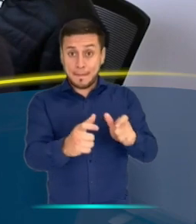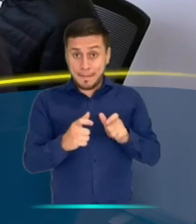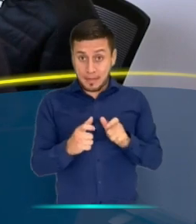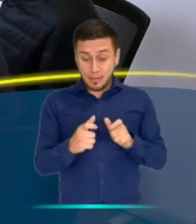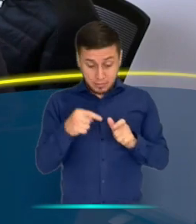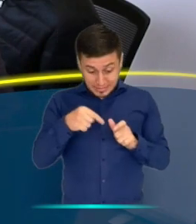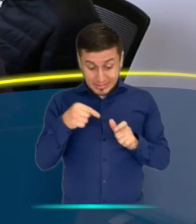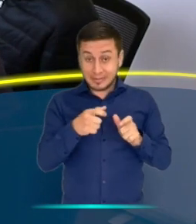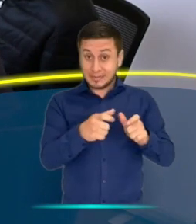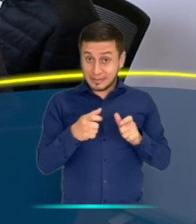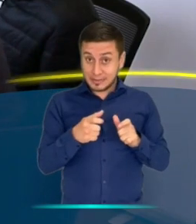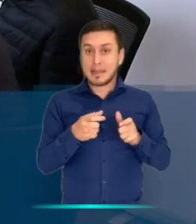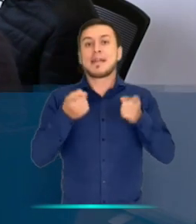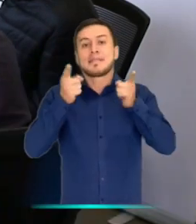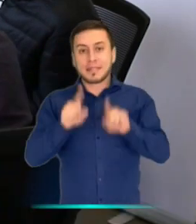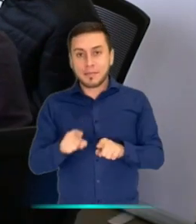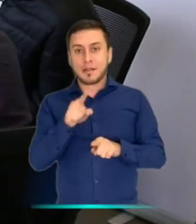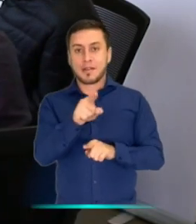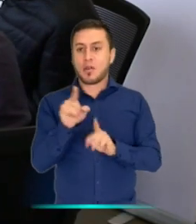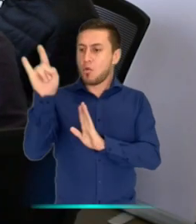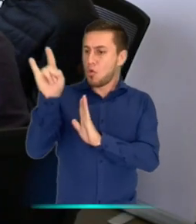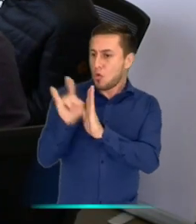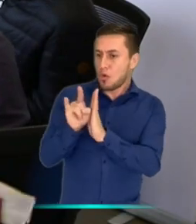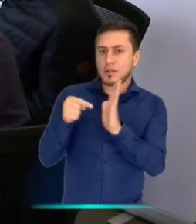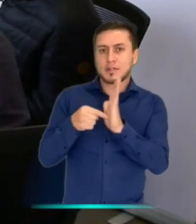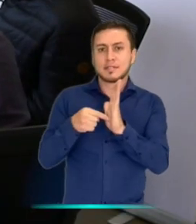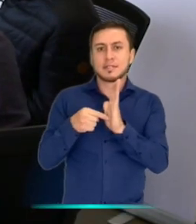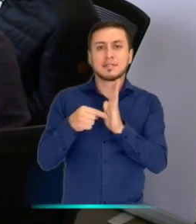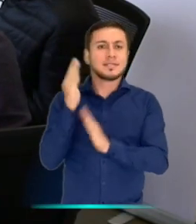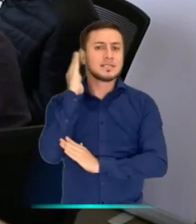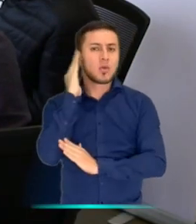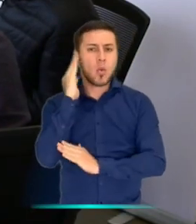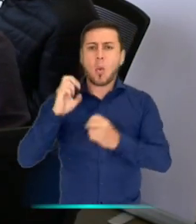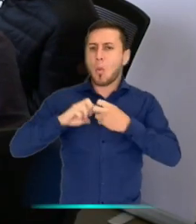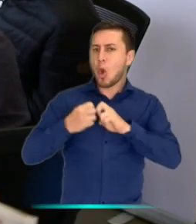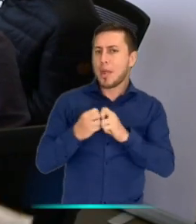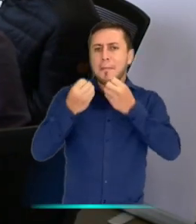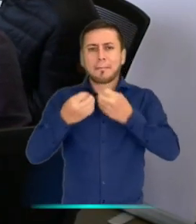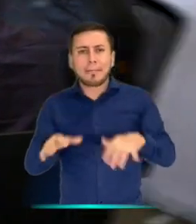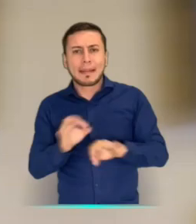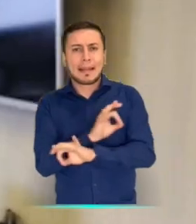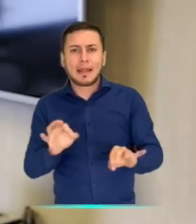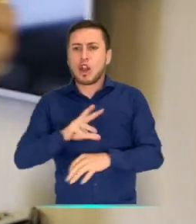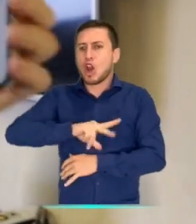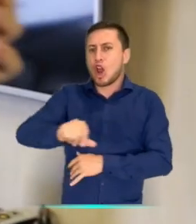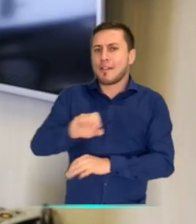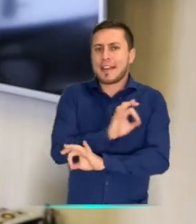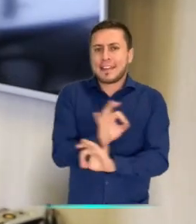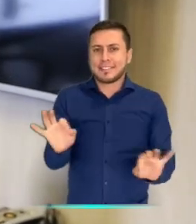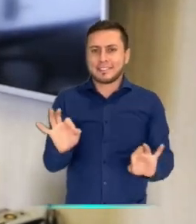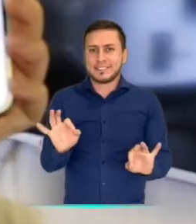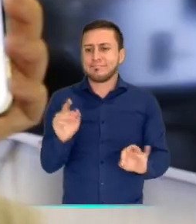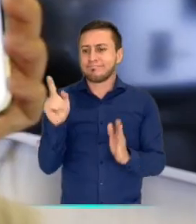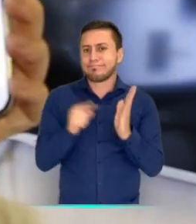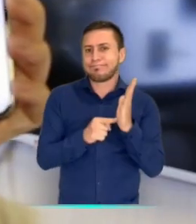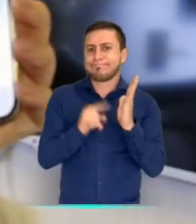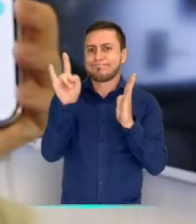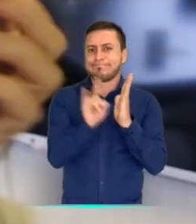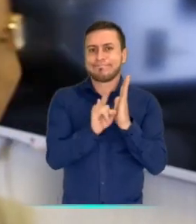física, pero también le entregan la que puede llevar en su celular sin ningún problema, no se le va a perder, no se la van a robar. Mi cédula en el teléfono.